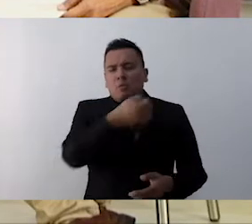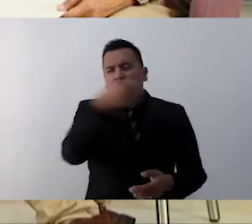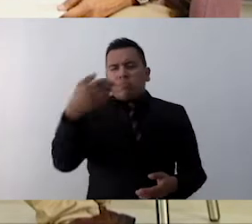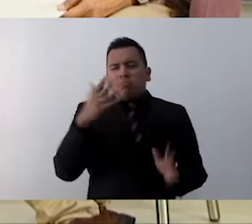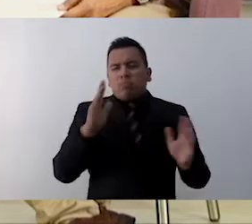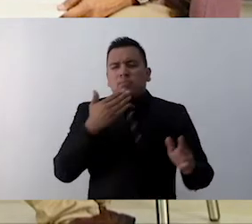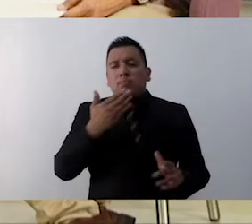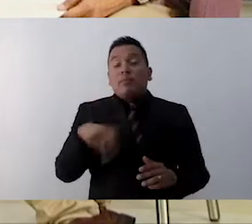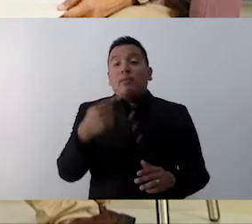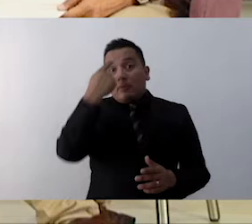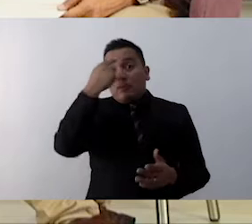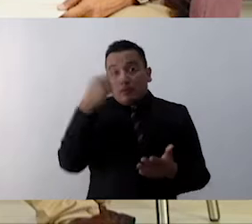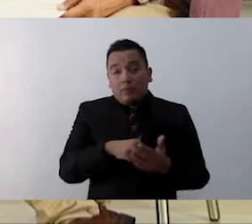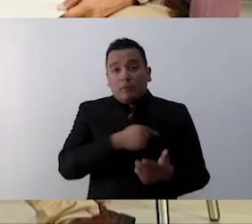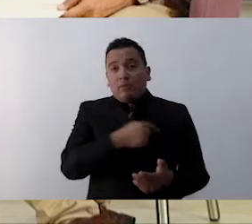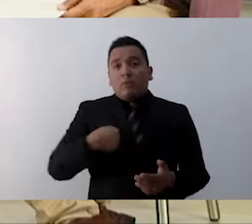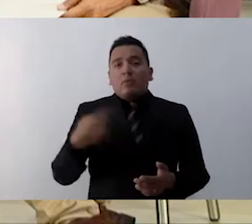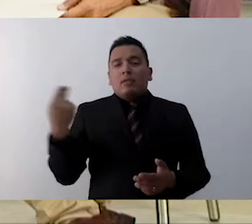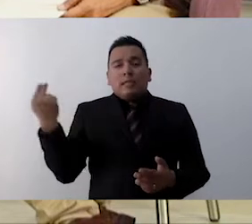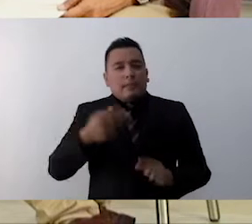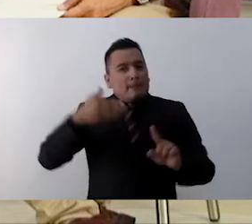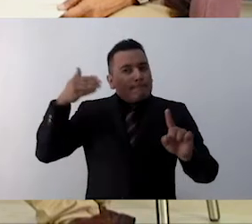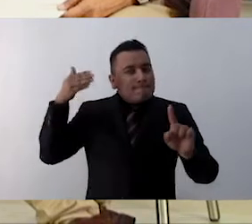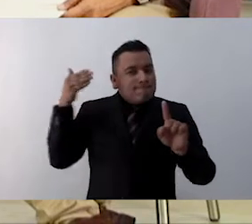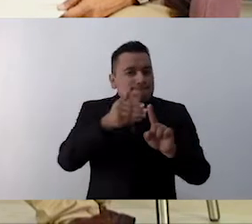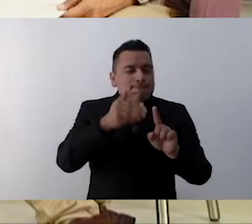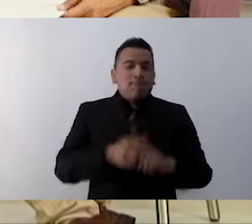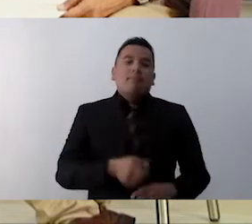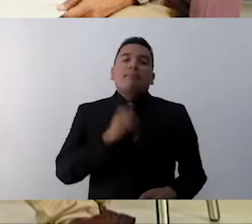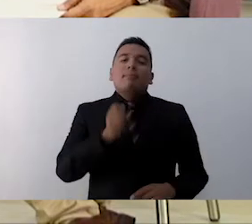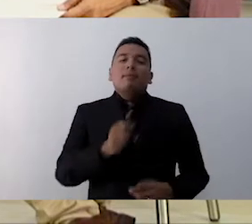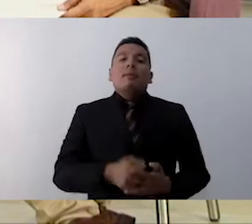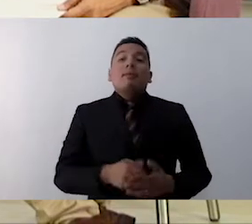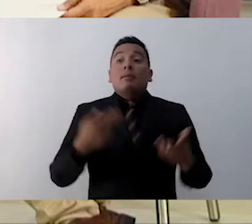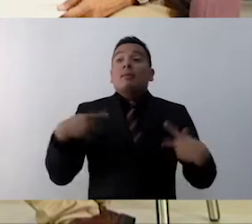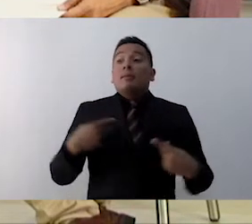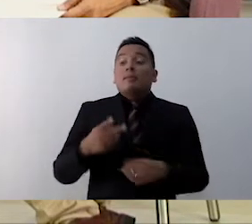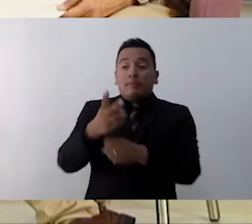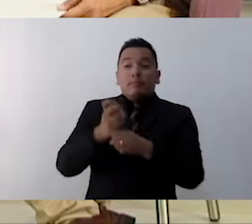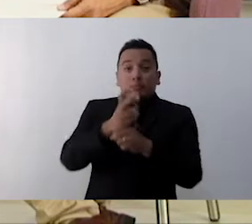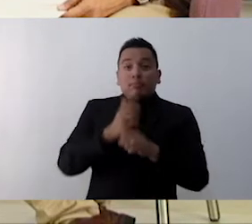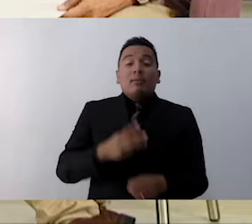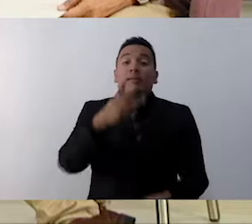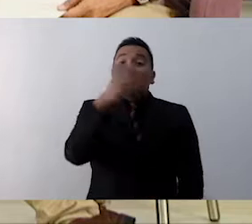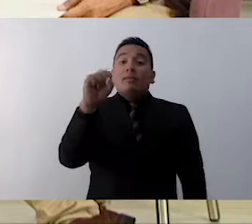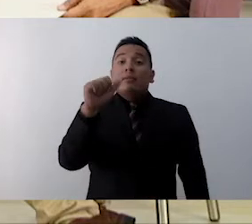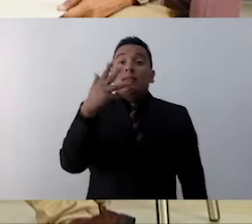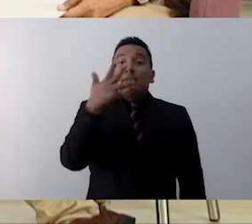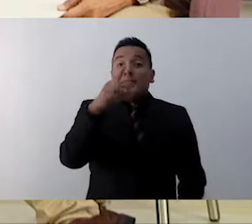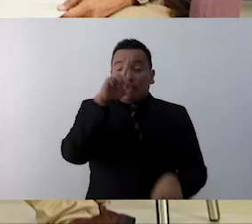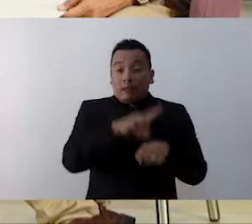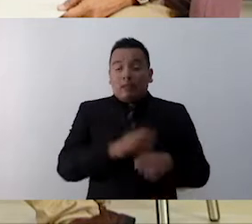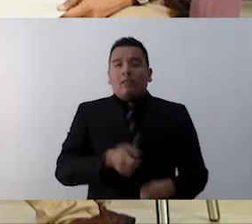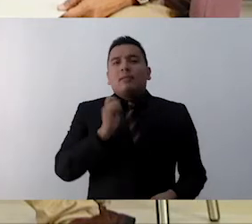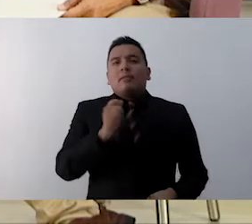bastante consolidado, pero creo que se debe de aceitar ese otro motor que tiene que ver con la participación de